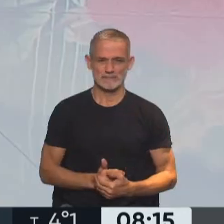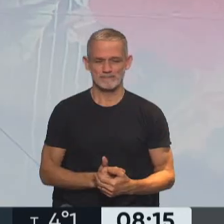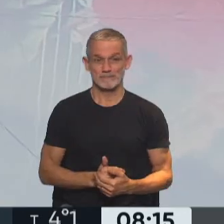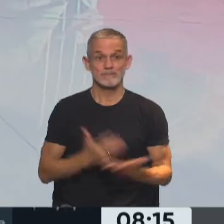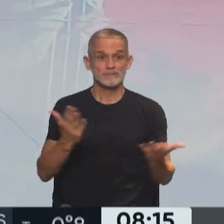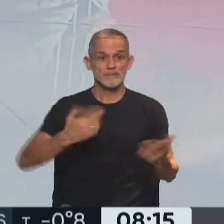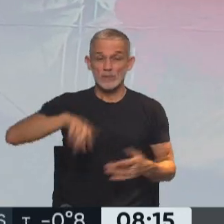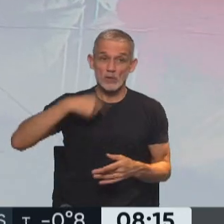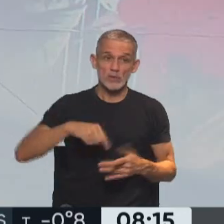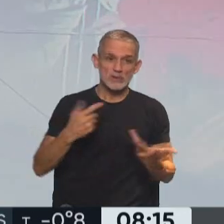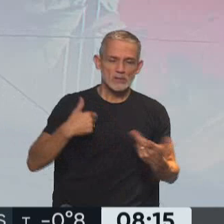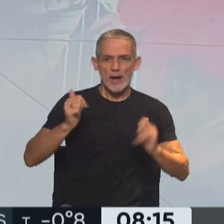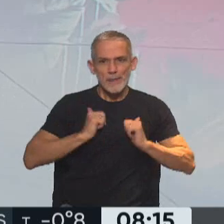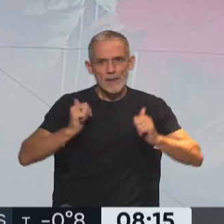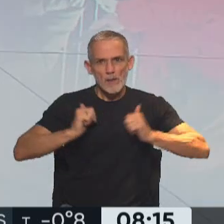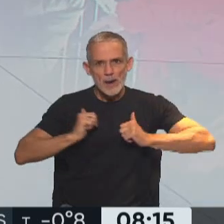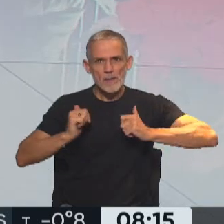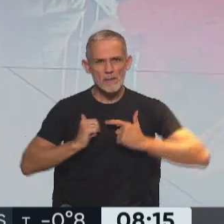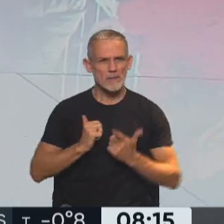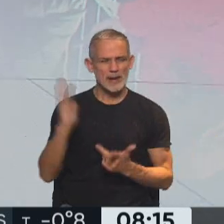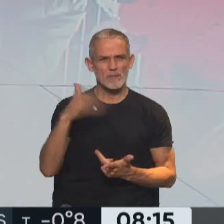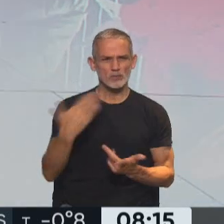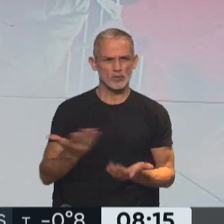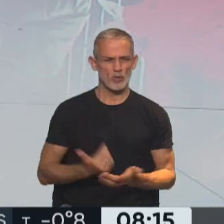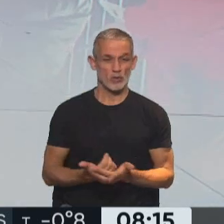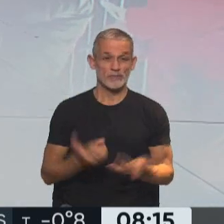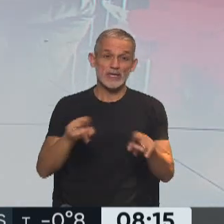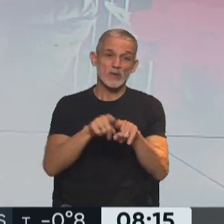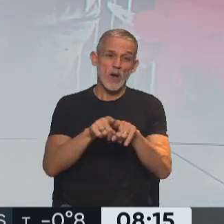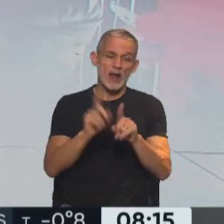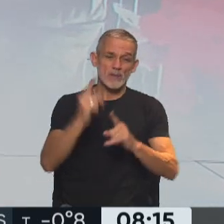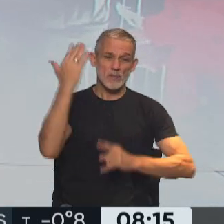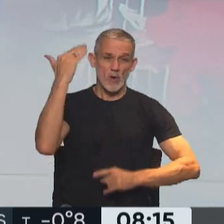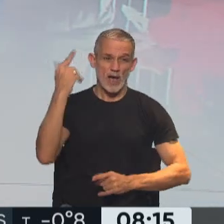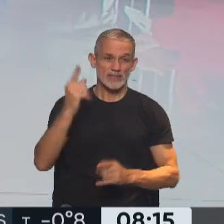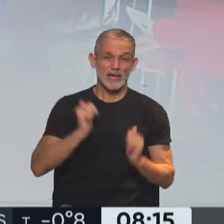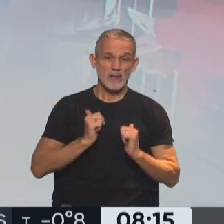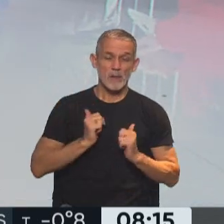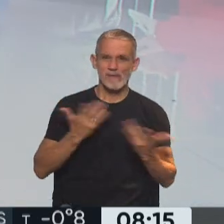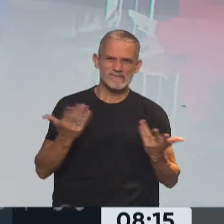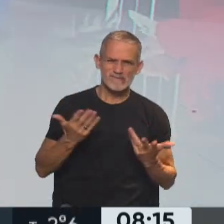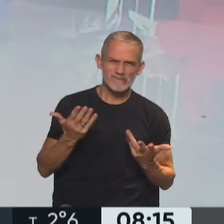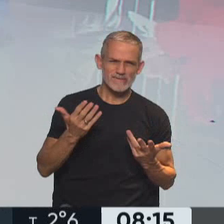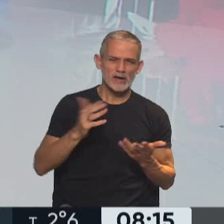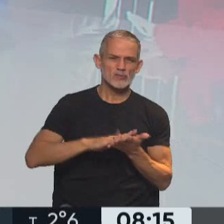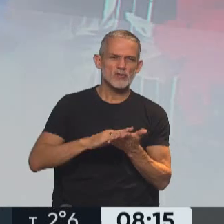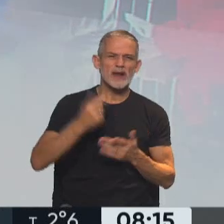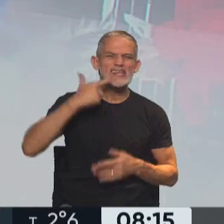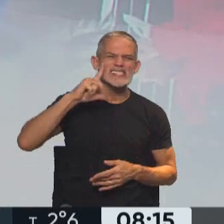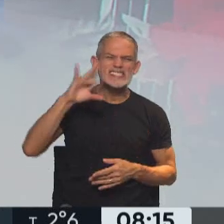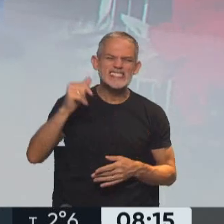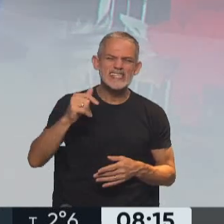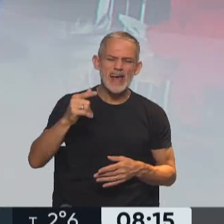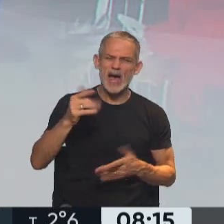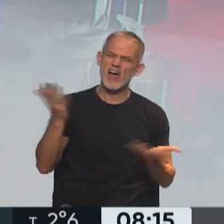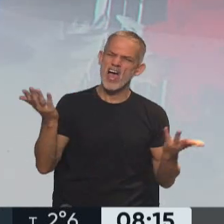Somos víctimas siempre de las expectativas, ¿no? Y así como se bajó en su momento la expectativa negativa sobre el SIDA, el